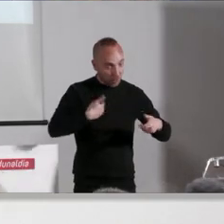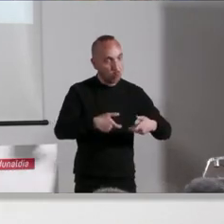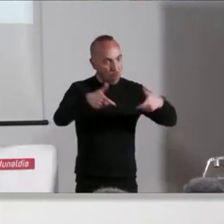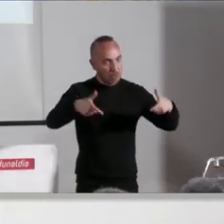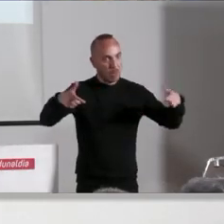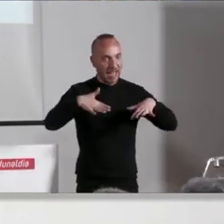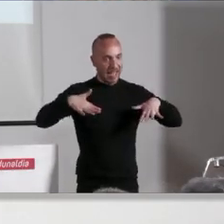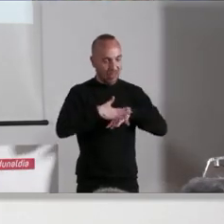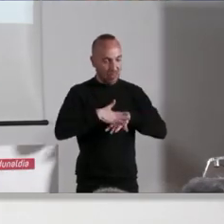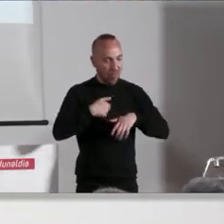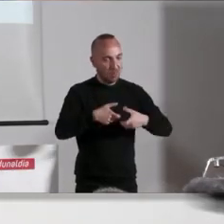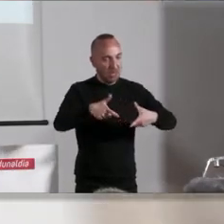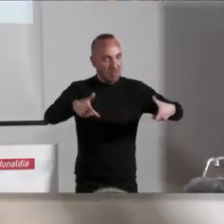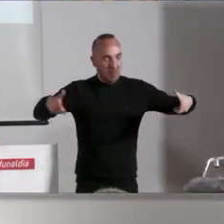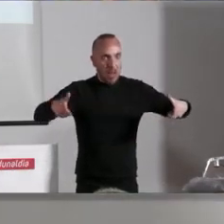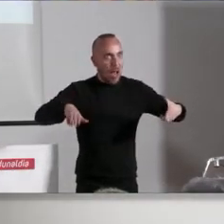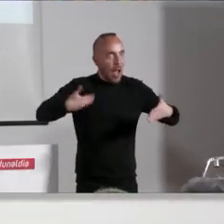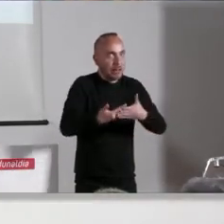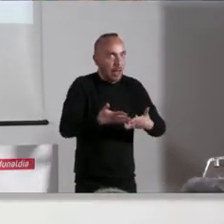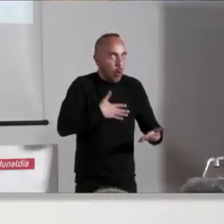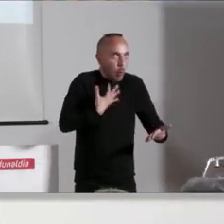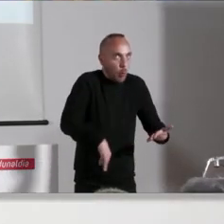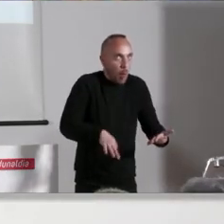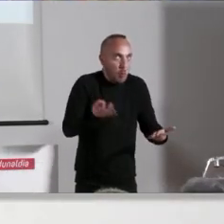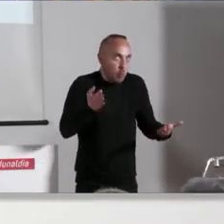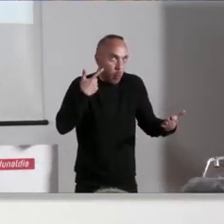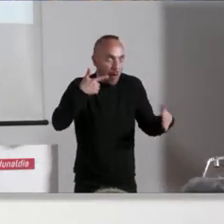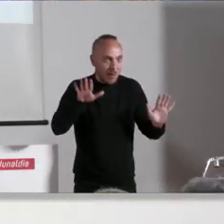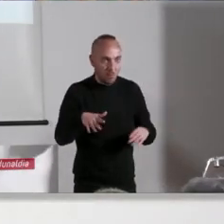pues hasta lo que podamos o hasta lo que queramos.